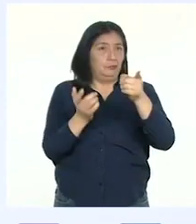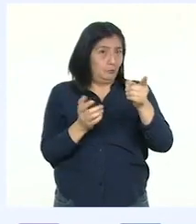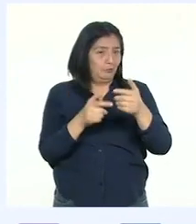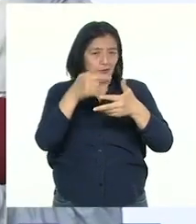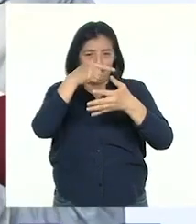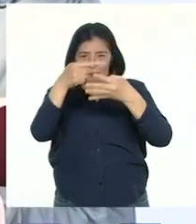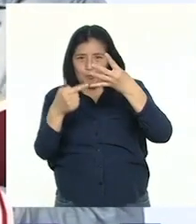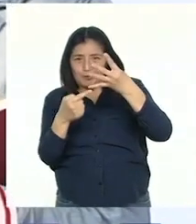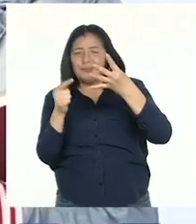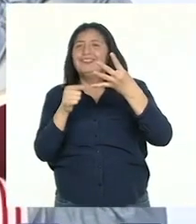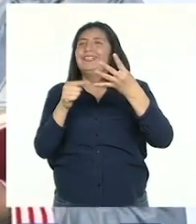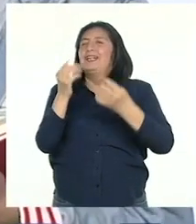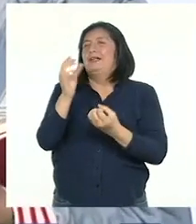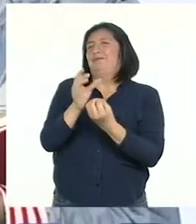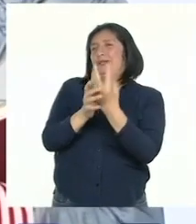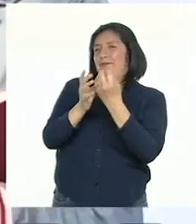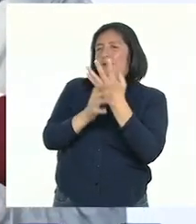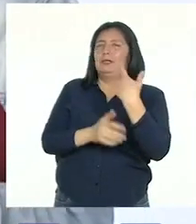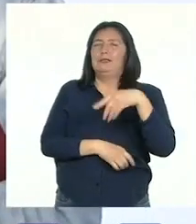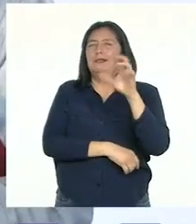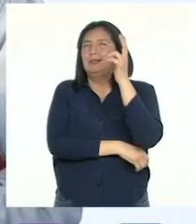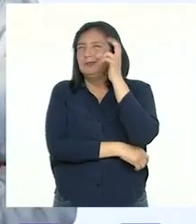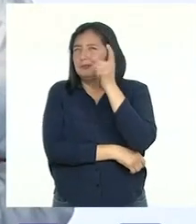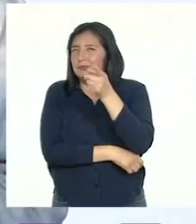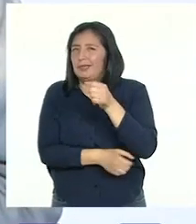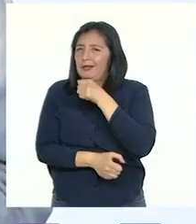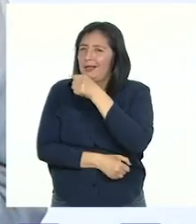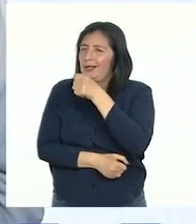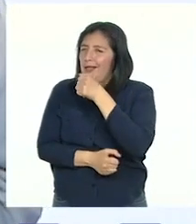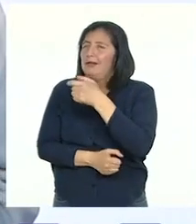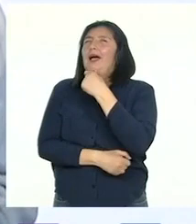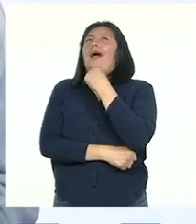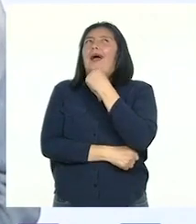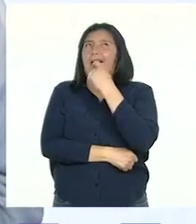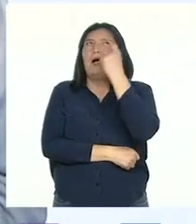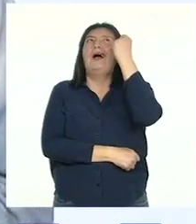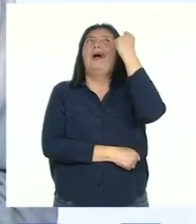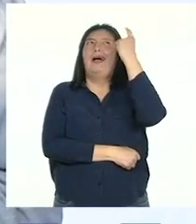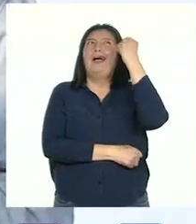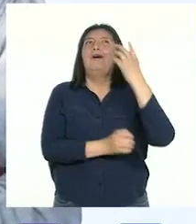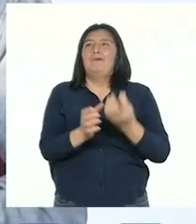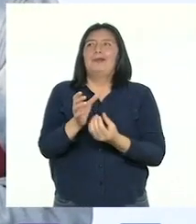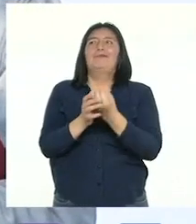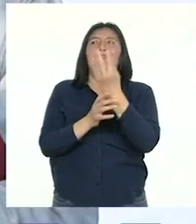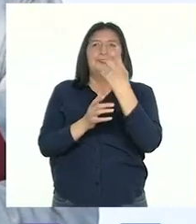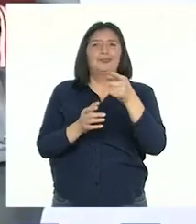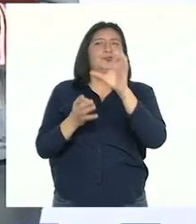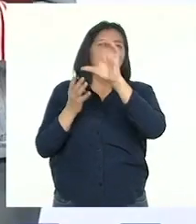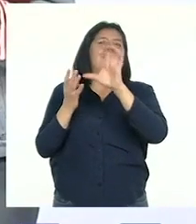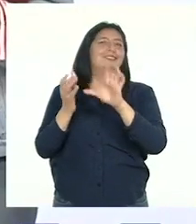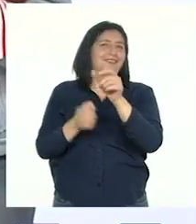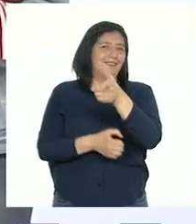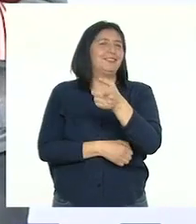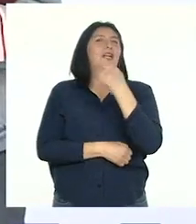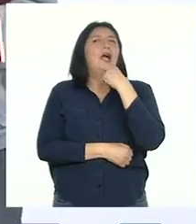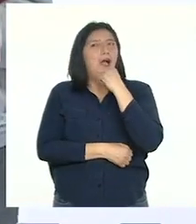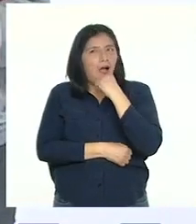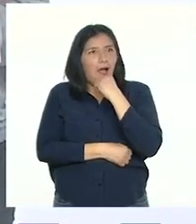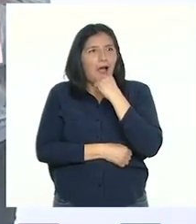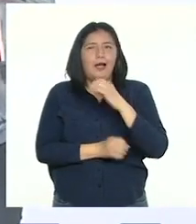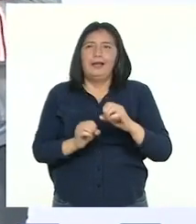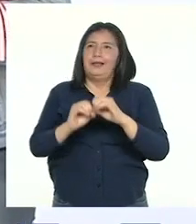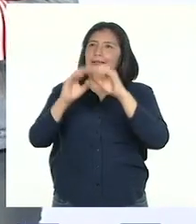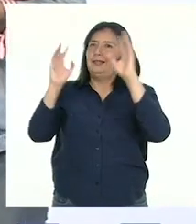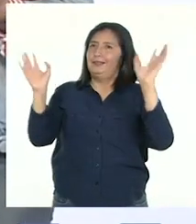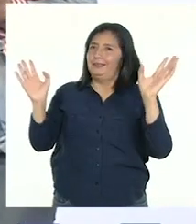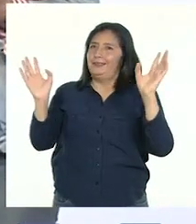la primavera. Profesor, después de escuchar la entrevista entiendo mejor por qué la primavera tiene esas características. Es decir, que los